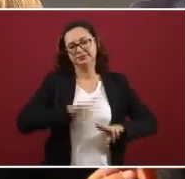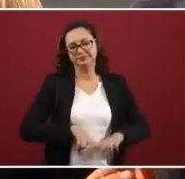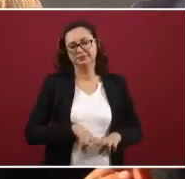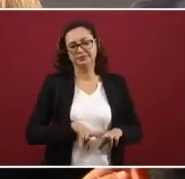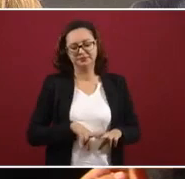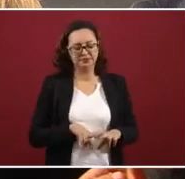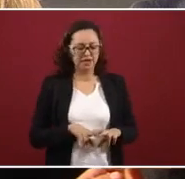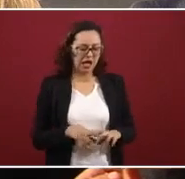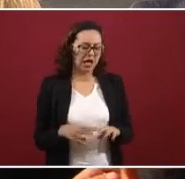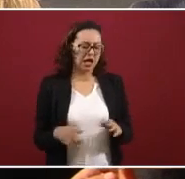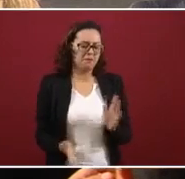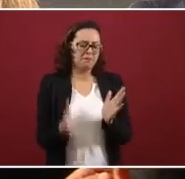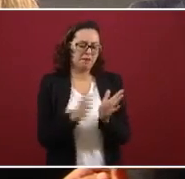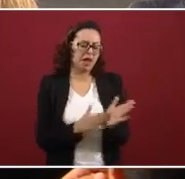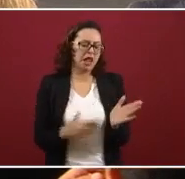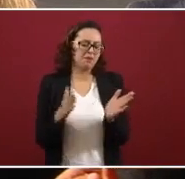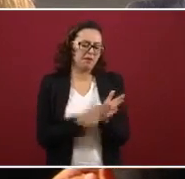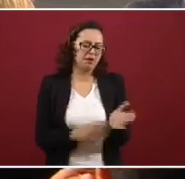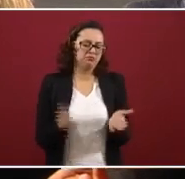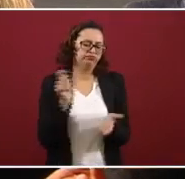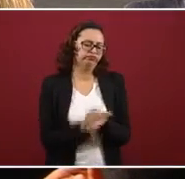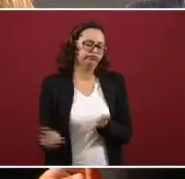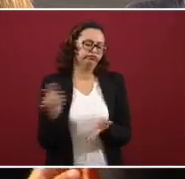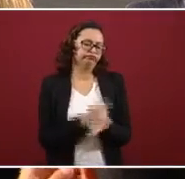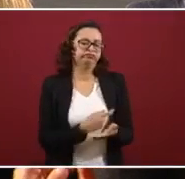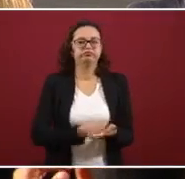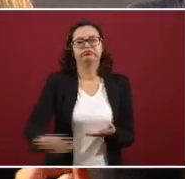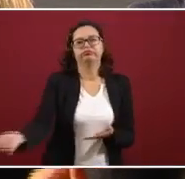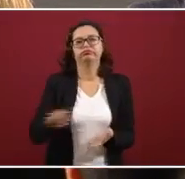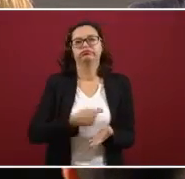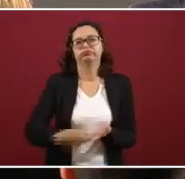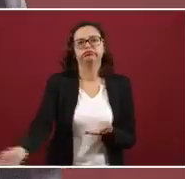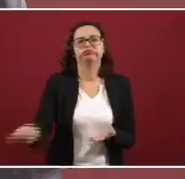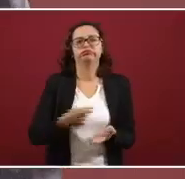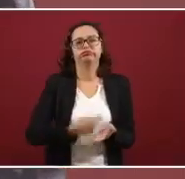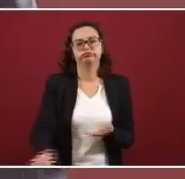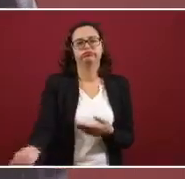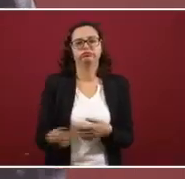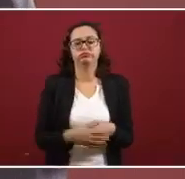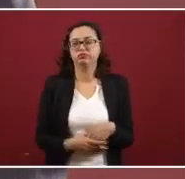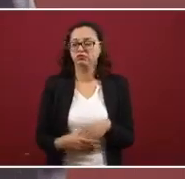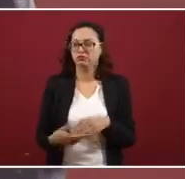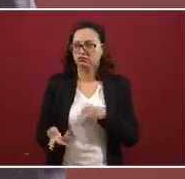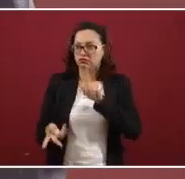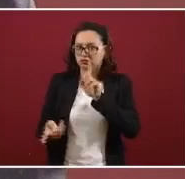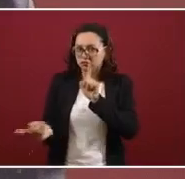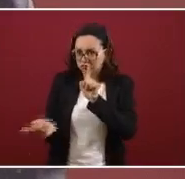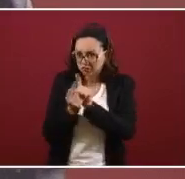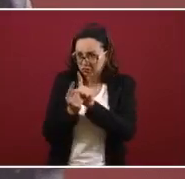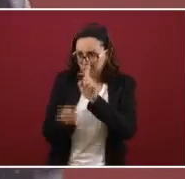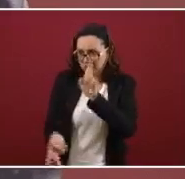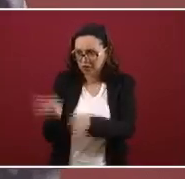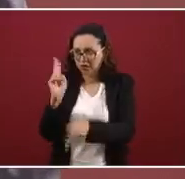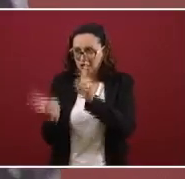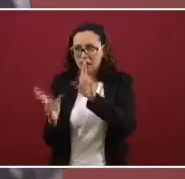con papeles y no hablar con la gente. Y hay